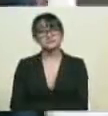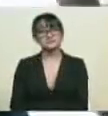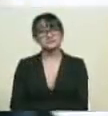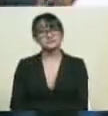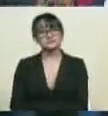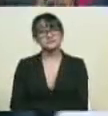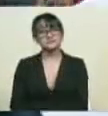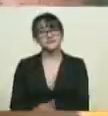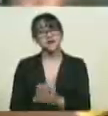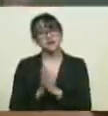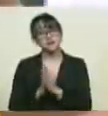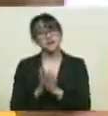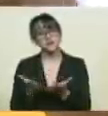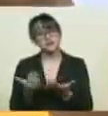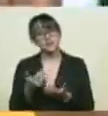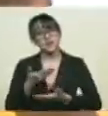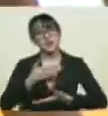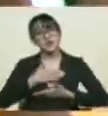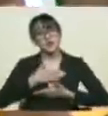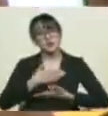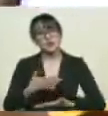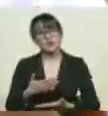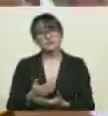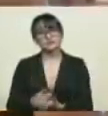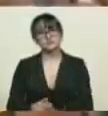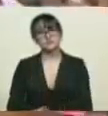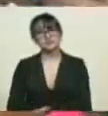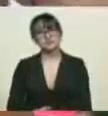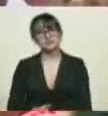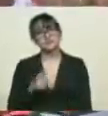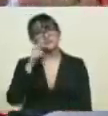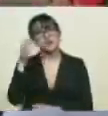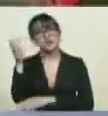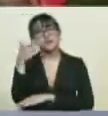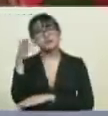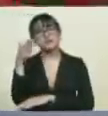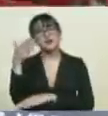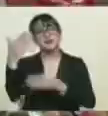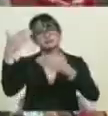Yo les pido un poco de colaboración a los que tienen las banderas, por favor,